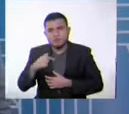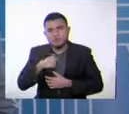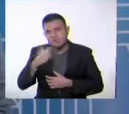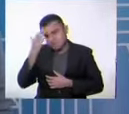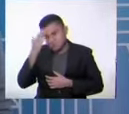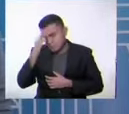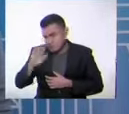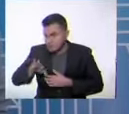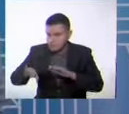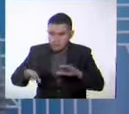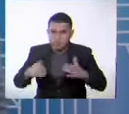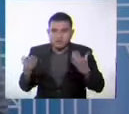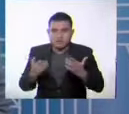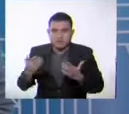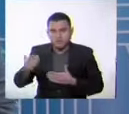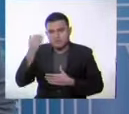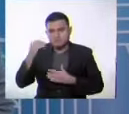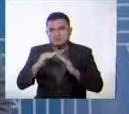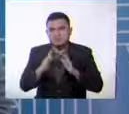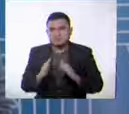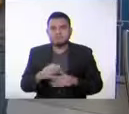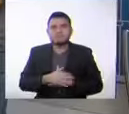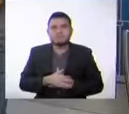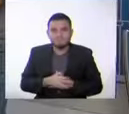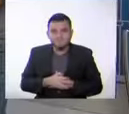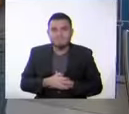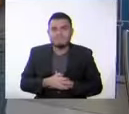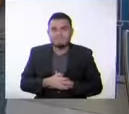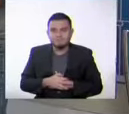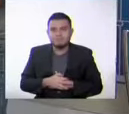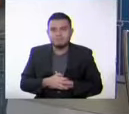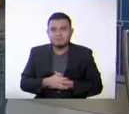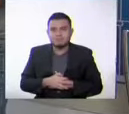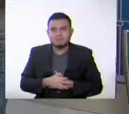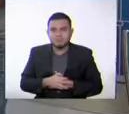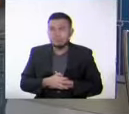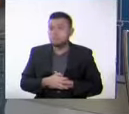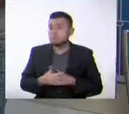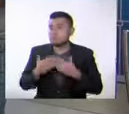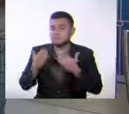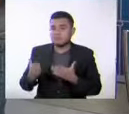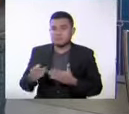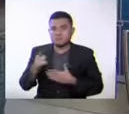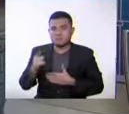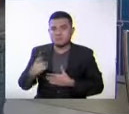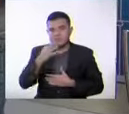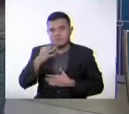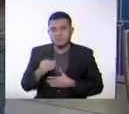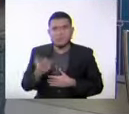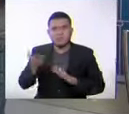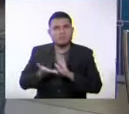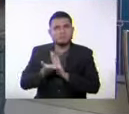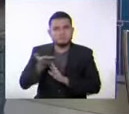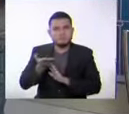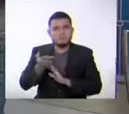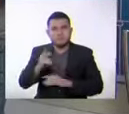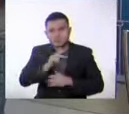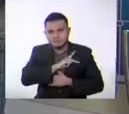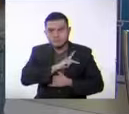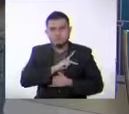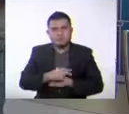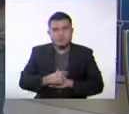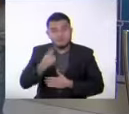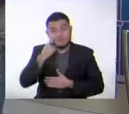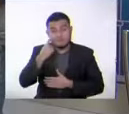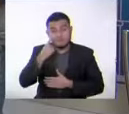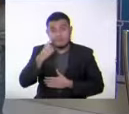tengo que hacer porque me lo han enseñado en casa. Eso es importante porque te ayuda a tu mismo bienestar, a tu desenvolvimiento, a tu personalidad, a tu autocuido.